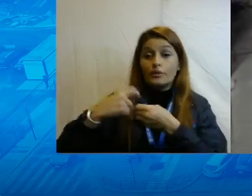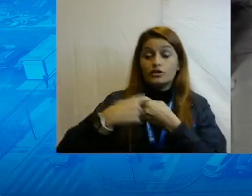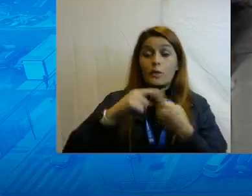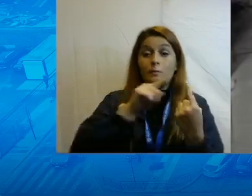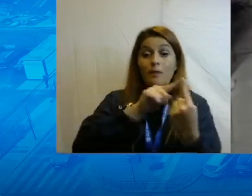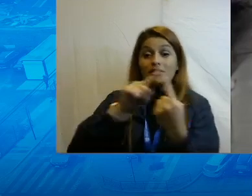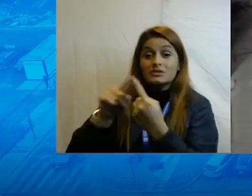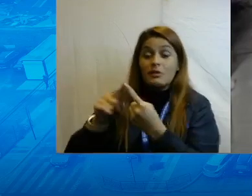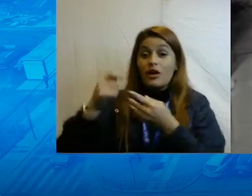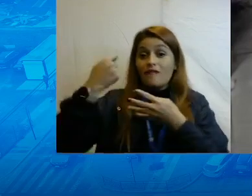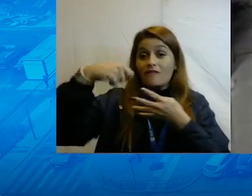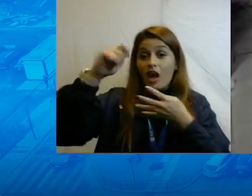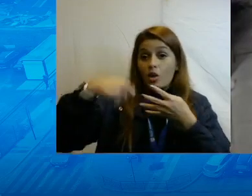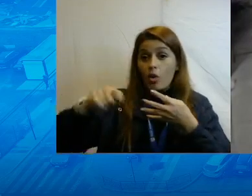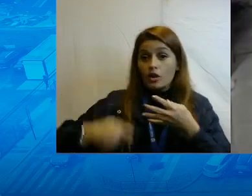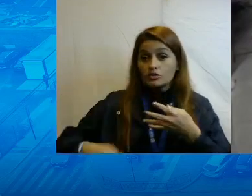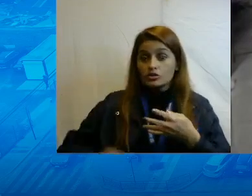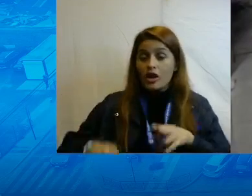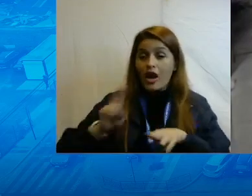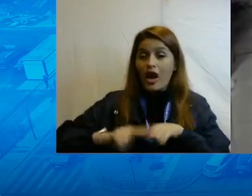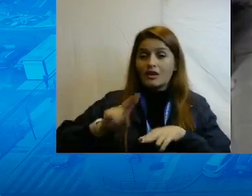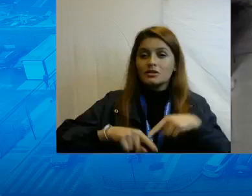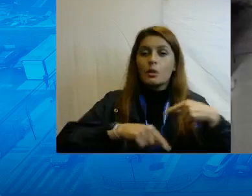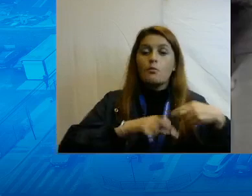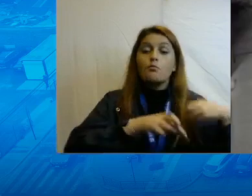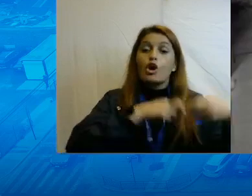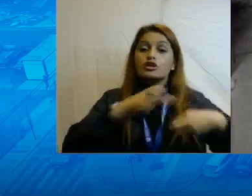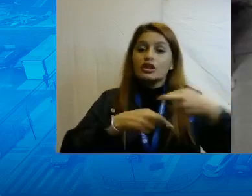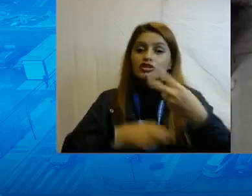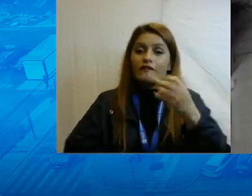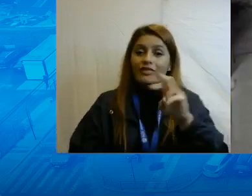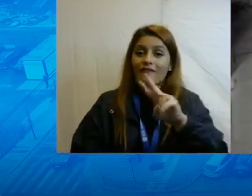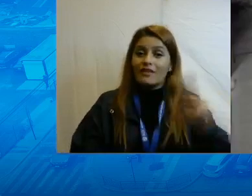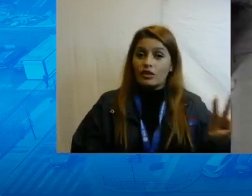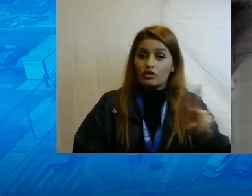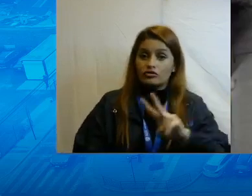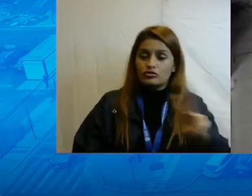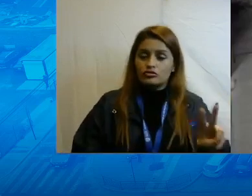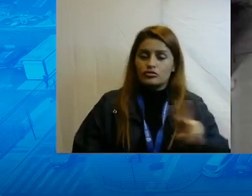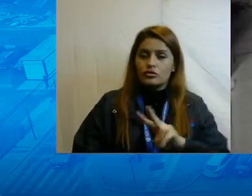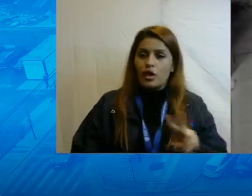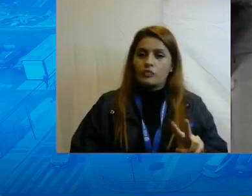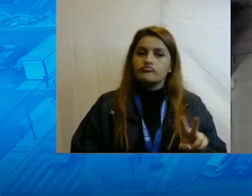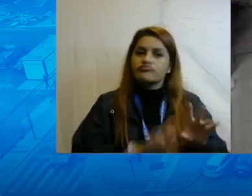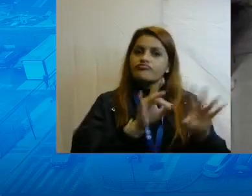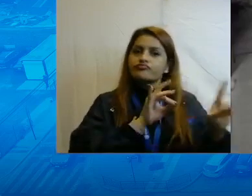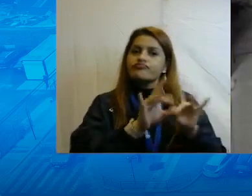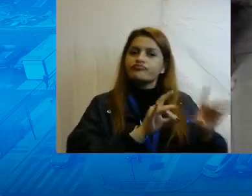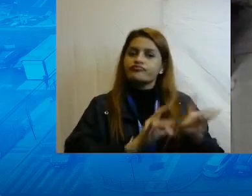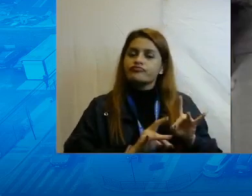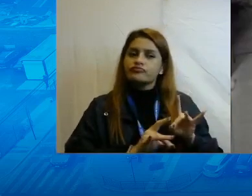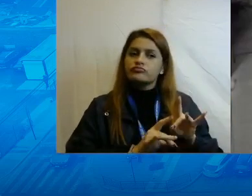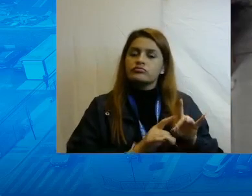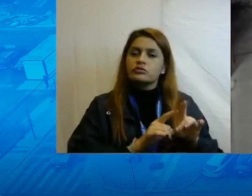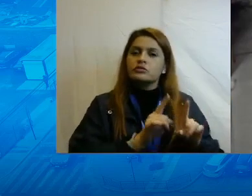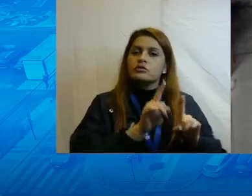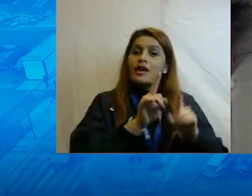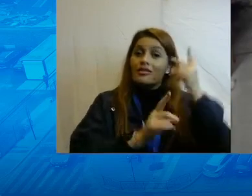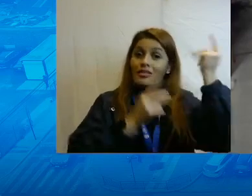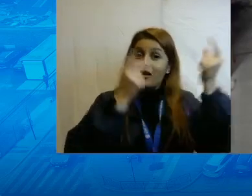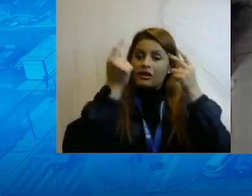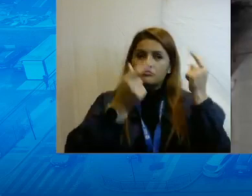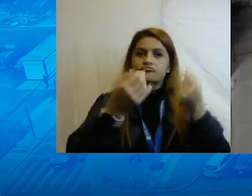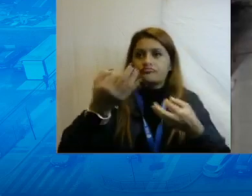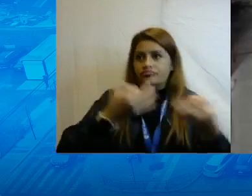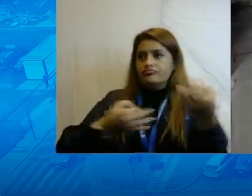en una evaluación que hicimos sobre el proceso FOCMU 2022, tomamos varias de las indicaciones que ustedes